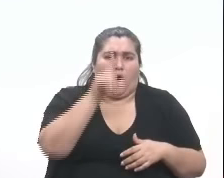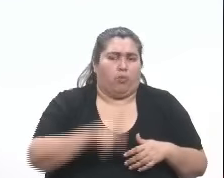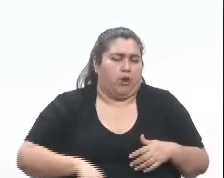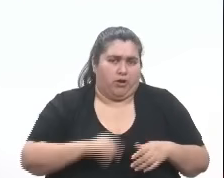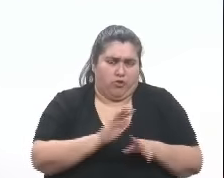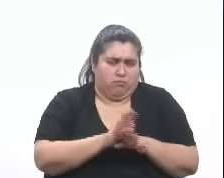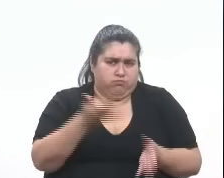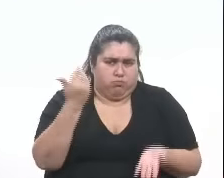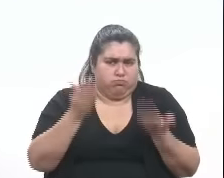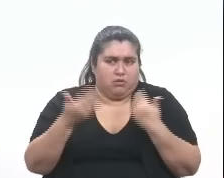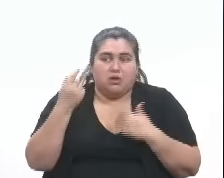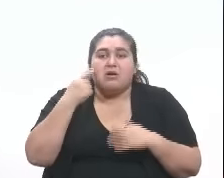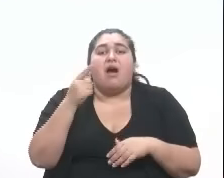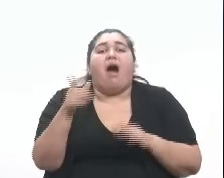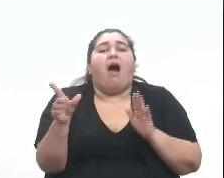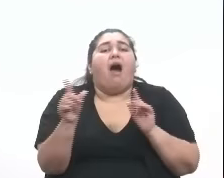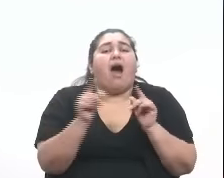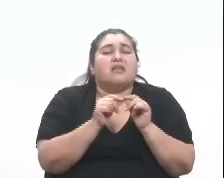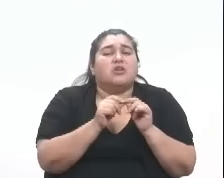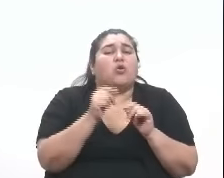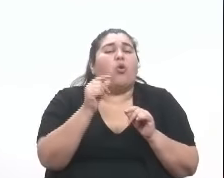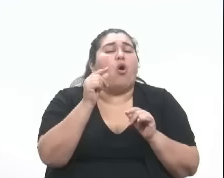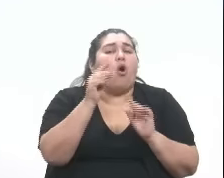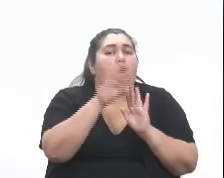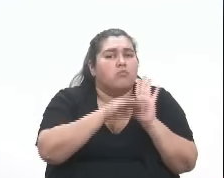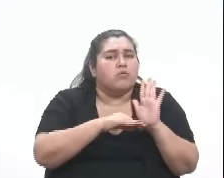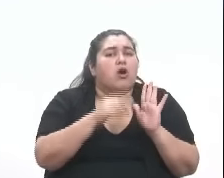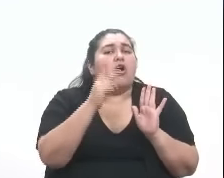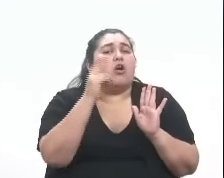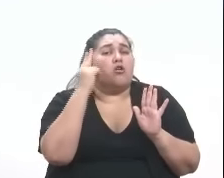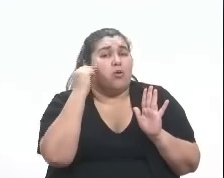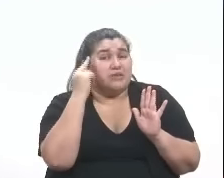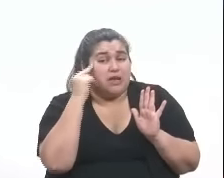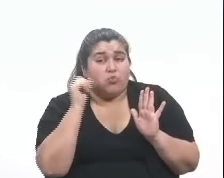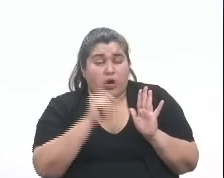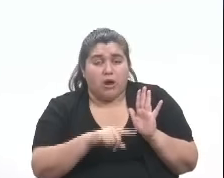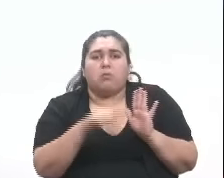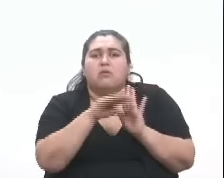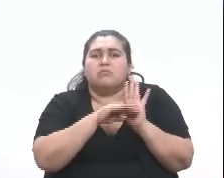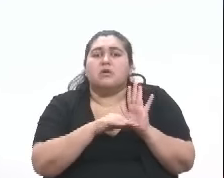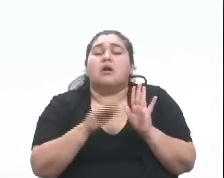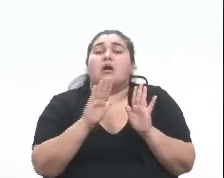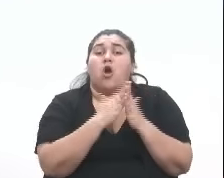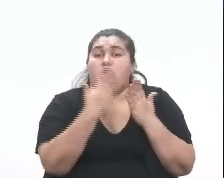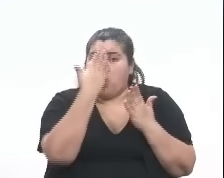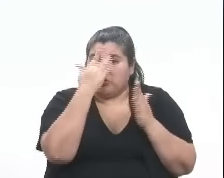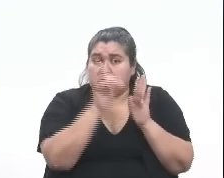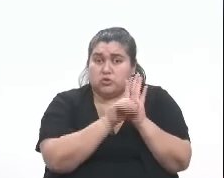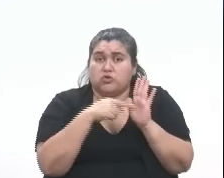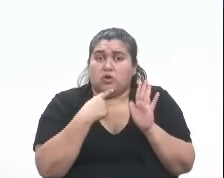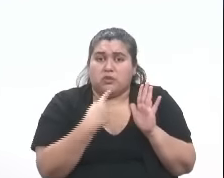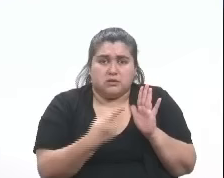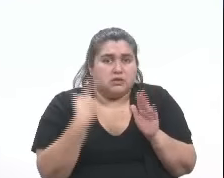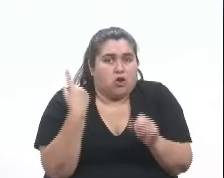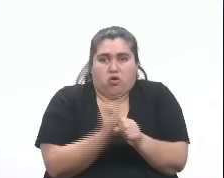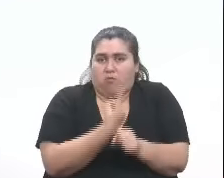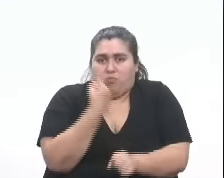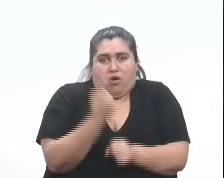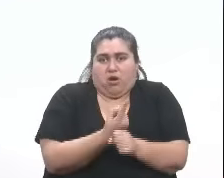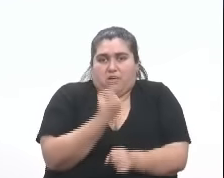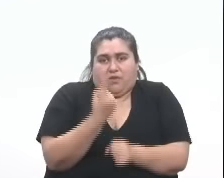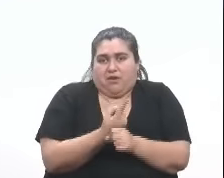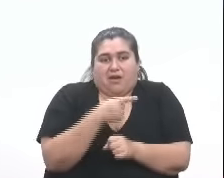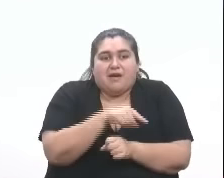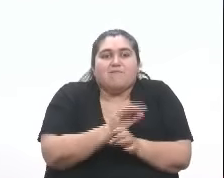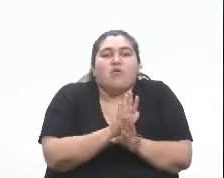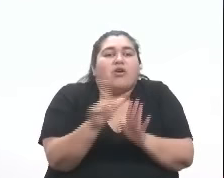el artículo 199, perdón, 99, inciso 3 de la Constitución, no lo puede hacer, porque viola la